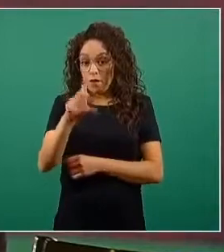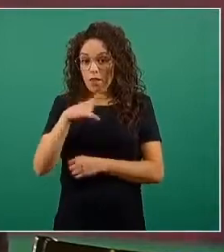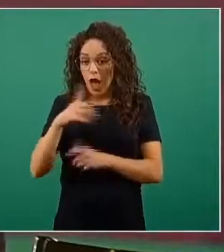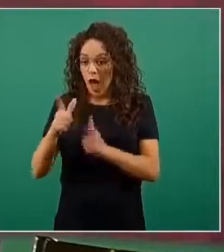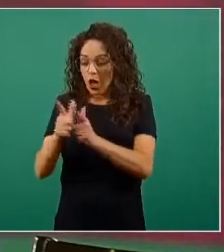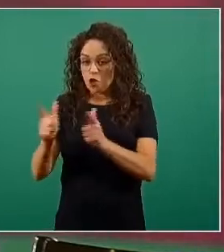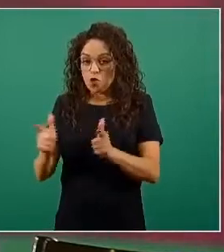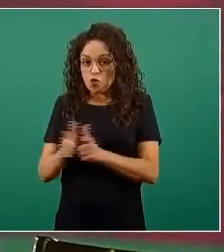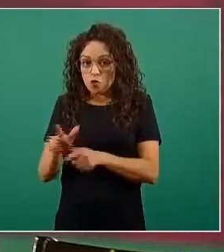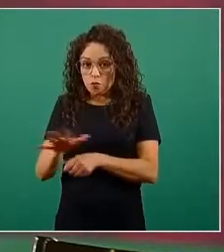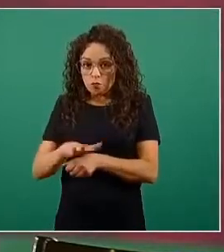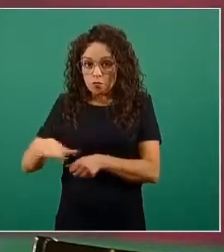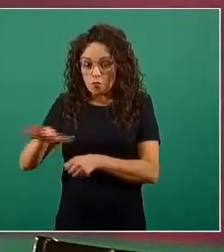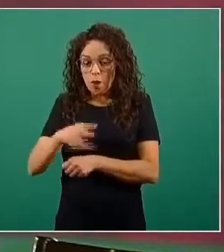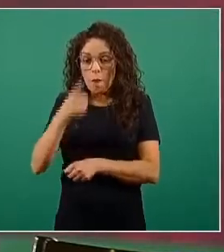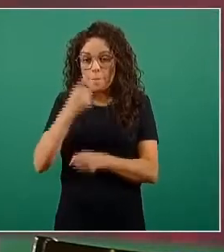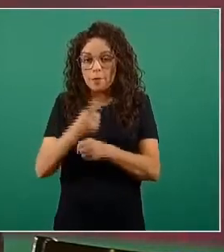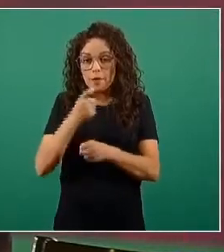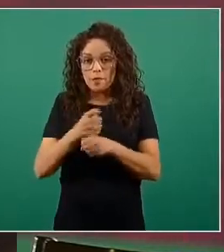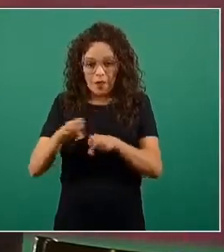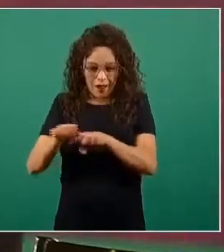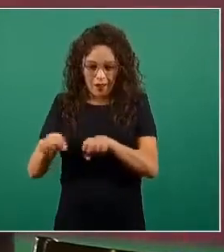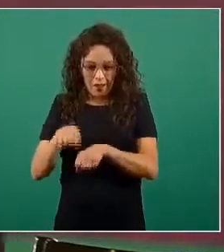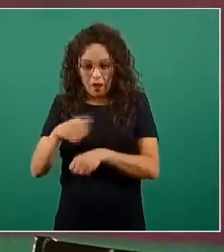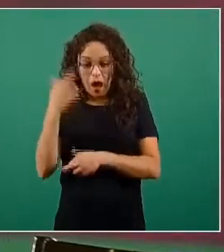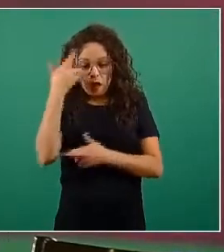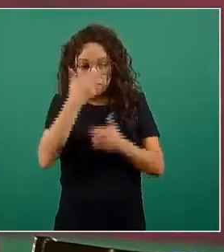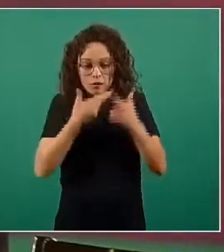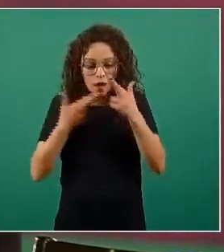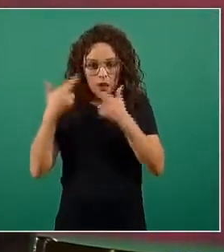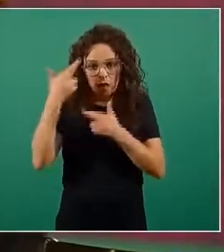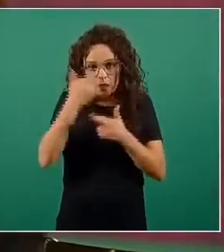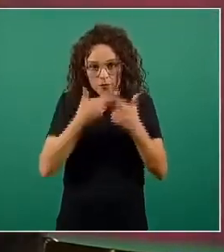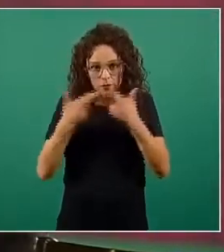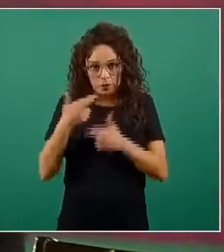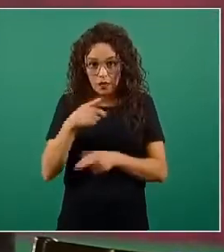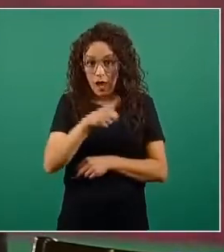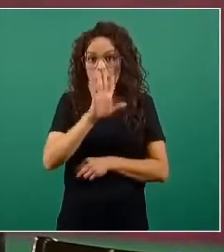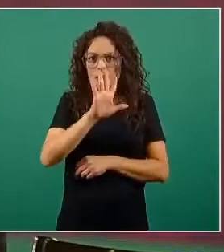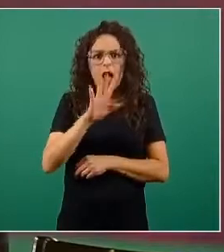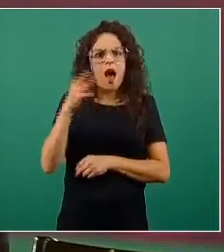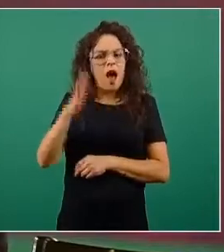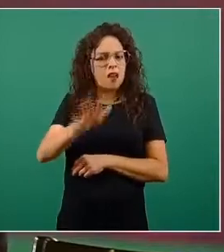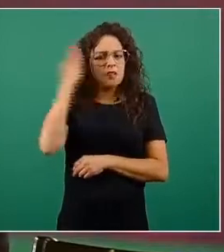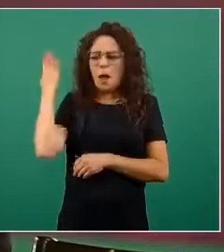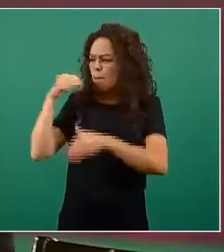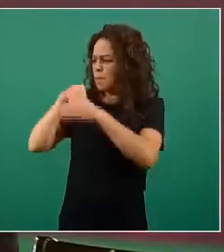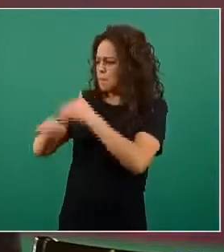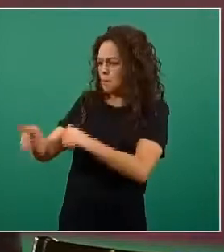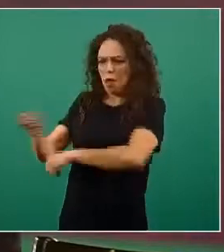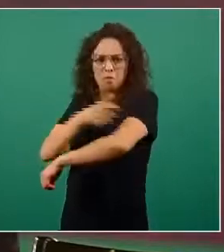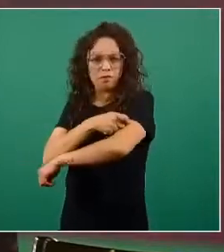este triage de valoración, ¿no? No pasan directamente al módulo. Primero eres previamente valorado,